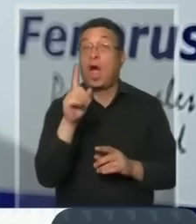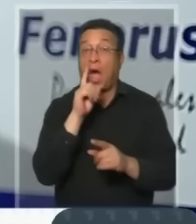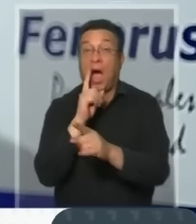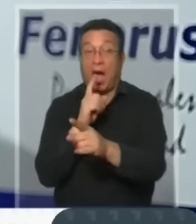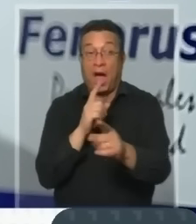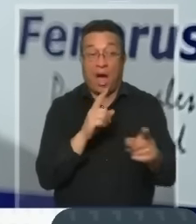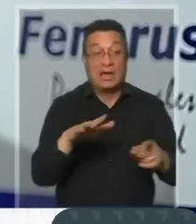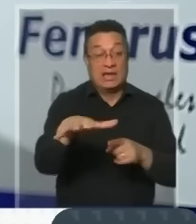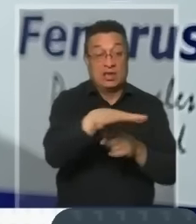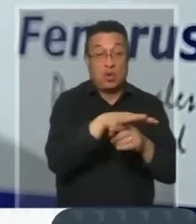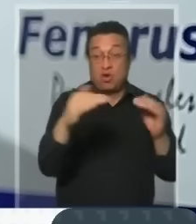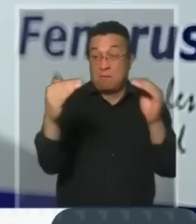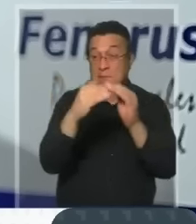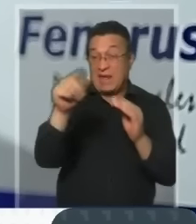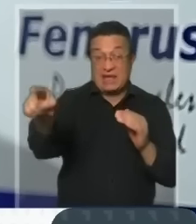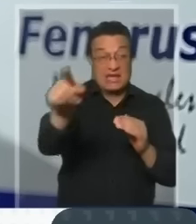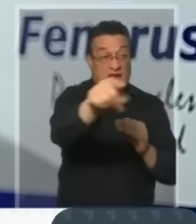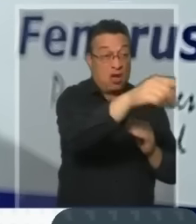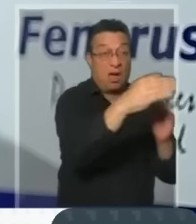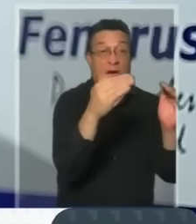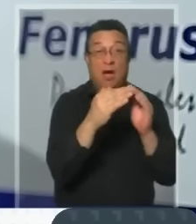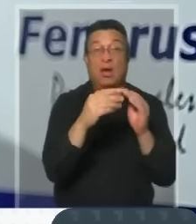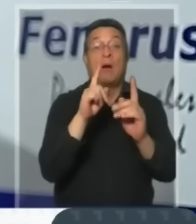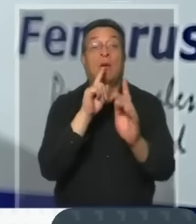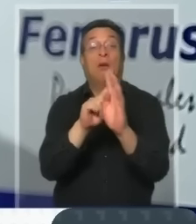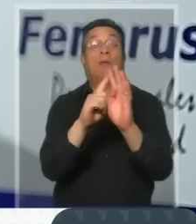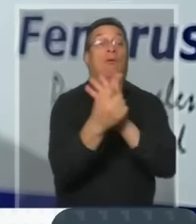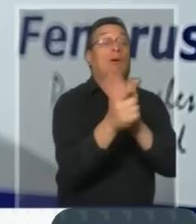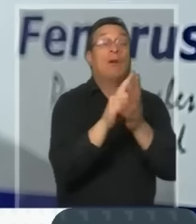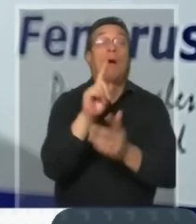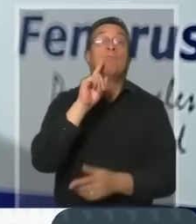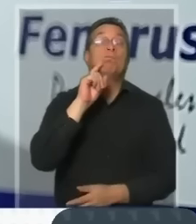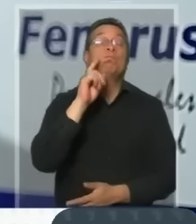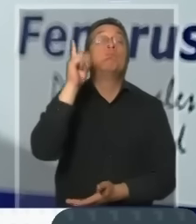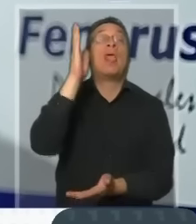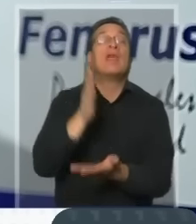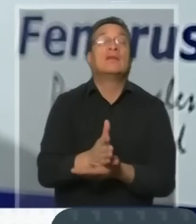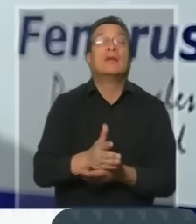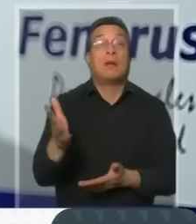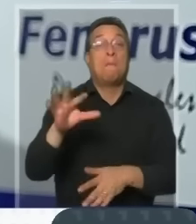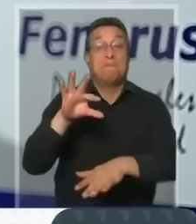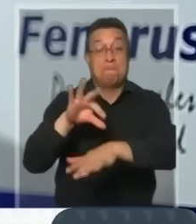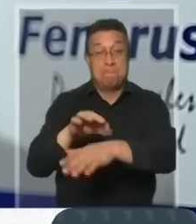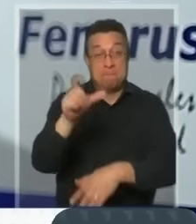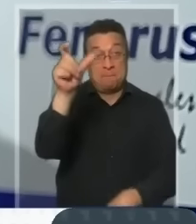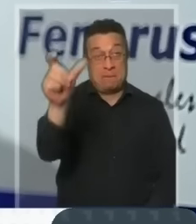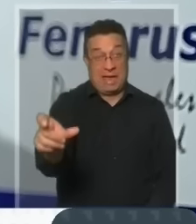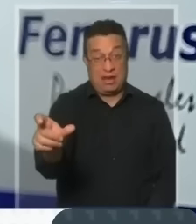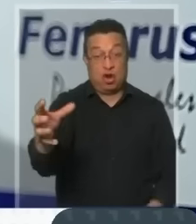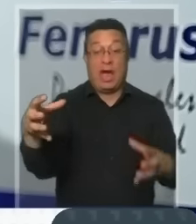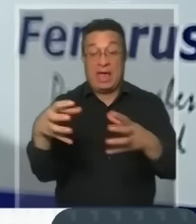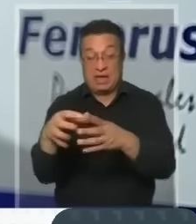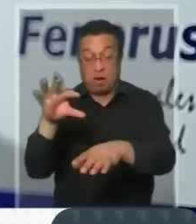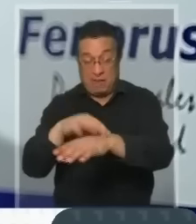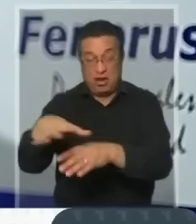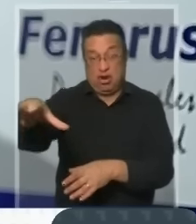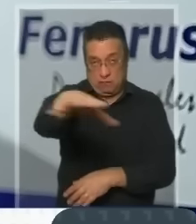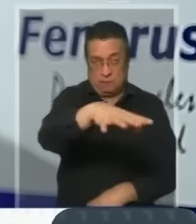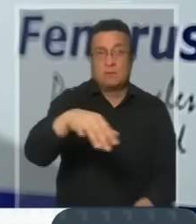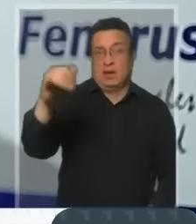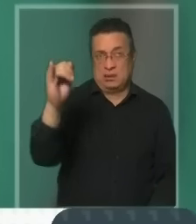una condición similar, quien ahí finalmente decide, de acuerdo al riesgo vital, es el médico tratante o el equipo médico